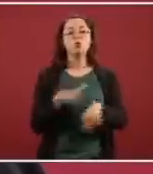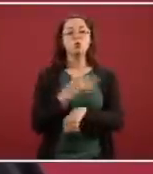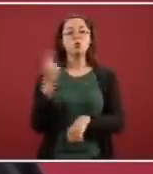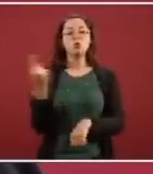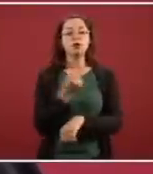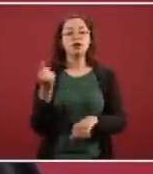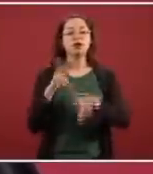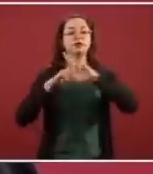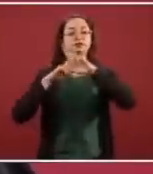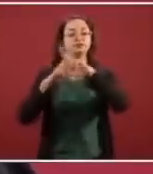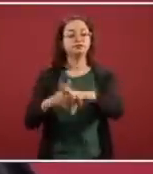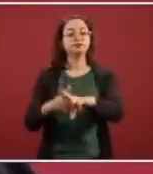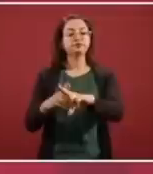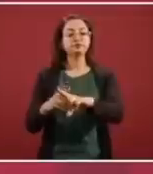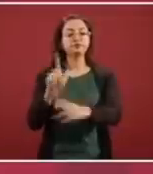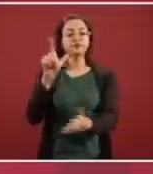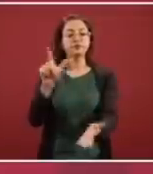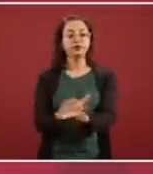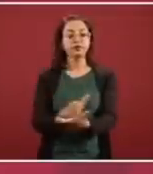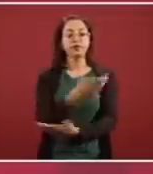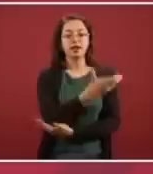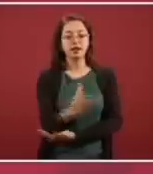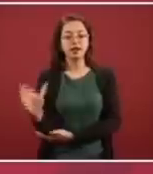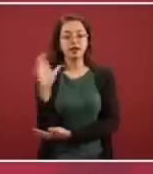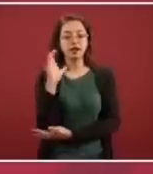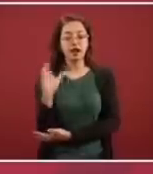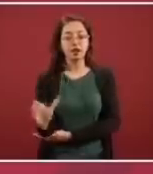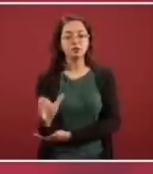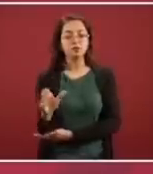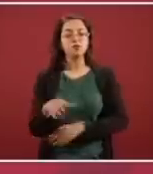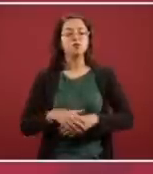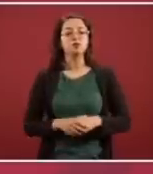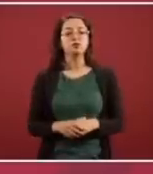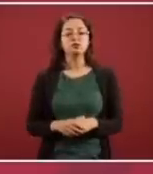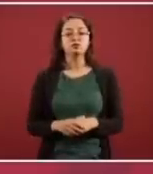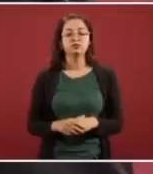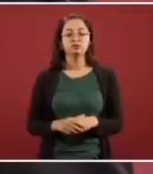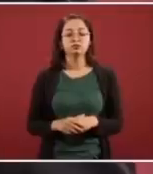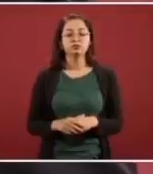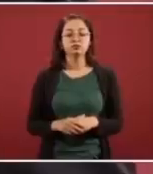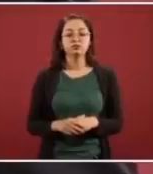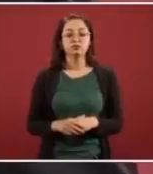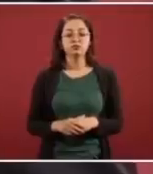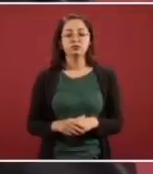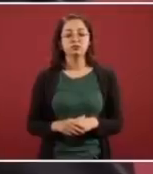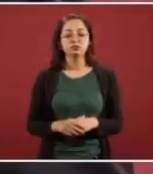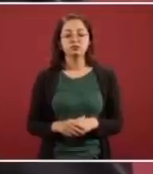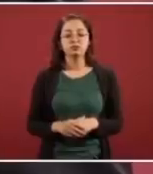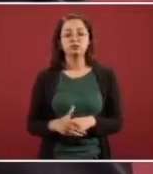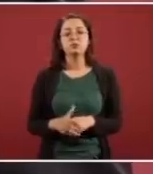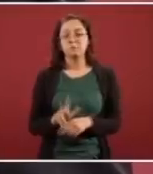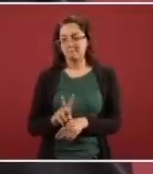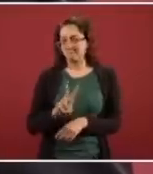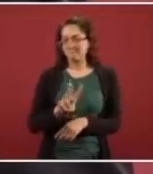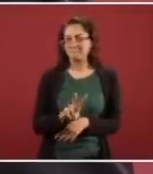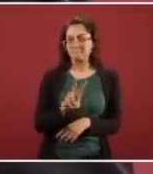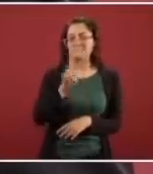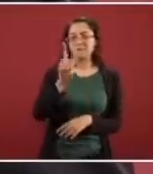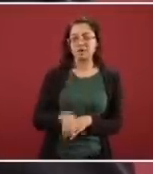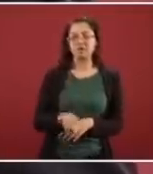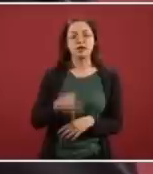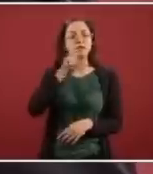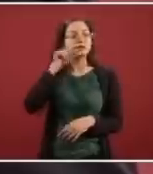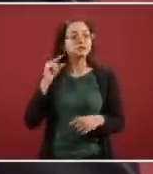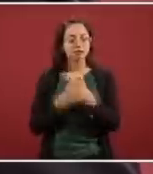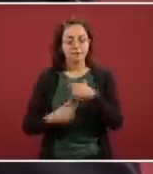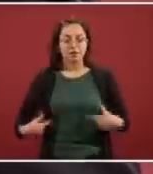es un aniversario de la ley agraria, que si bien no la promulgó